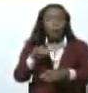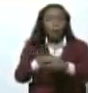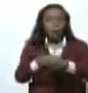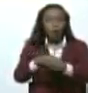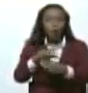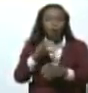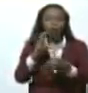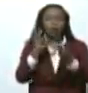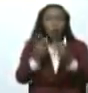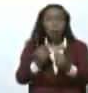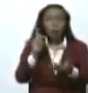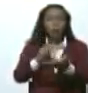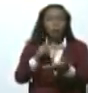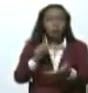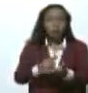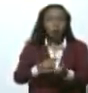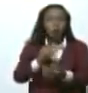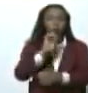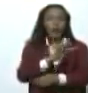cifra de participación